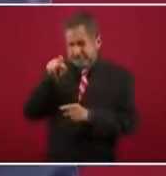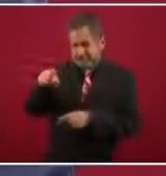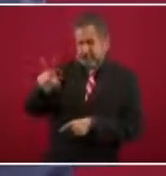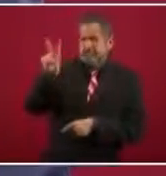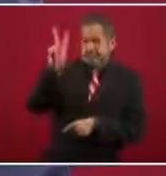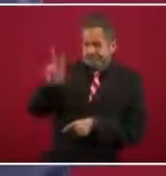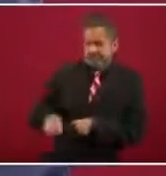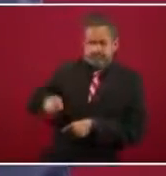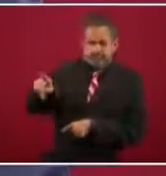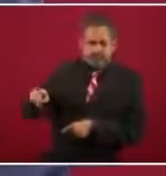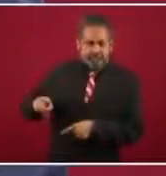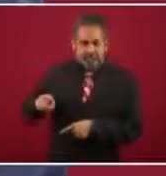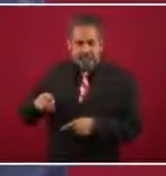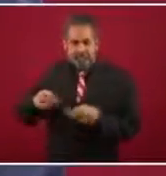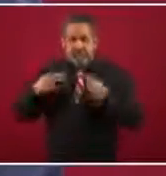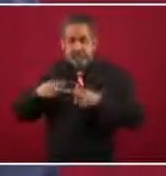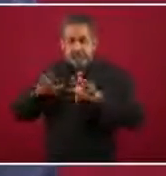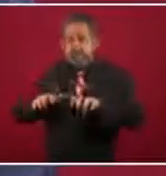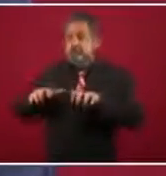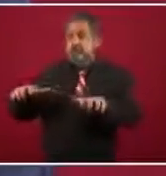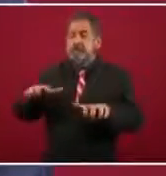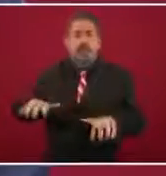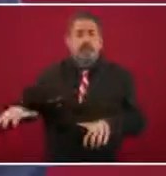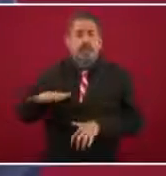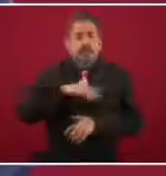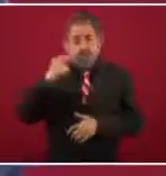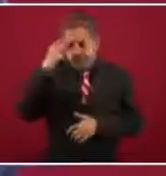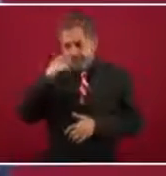verdad. El pueblo